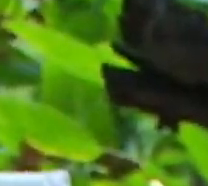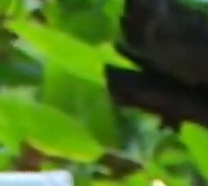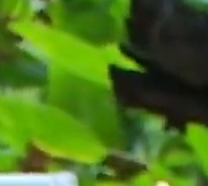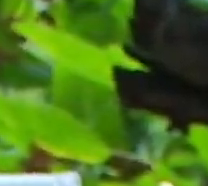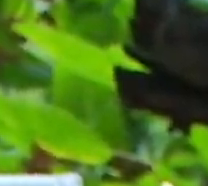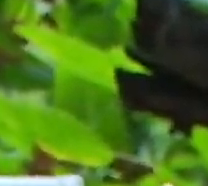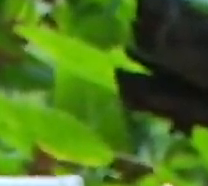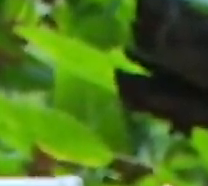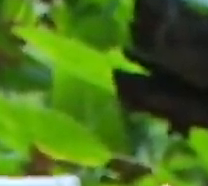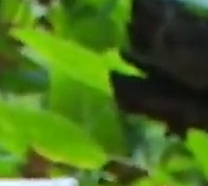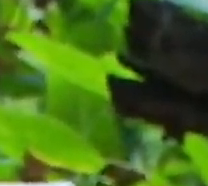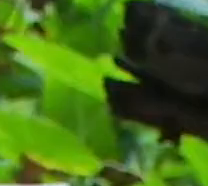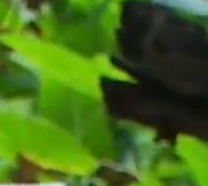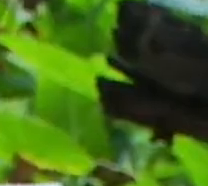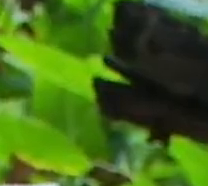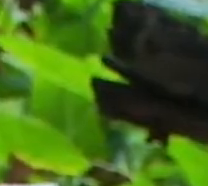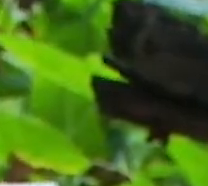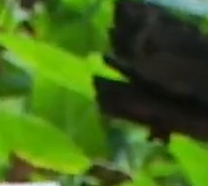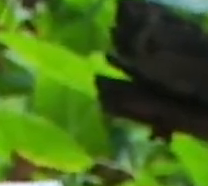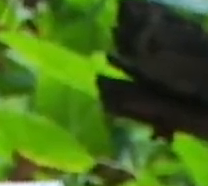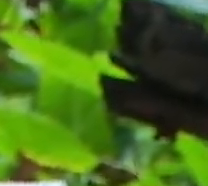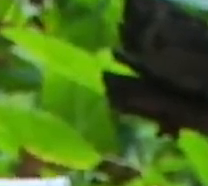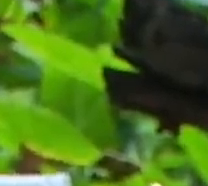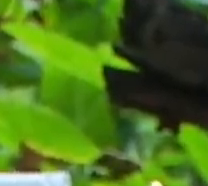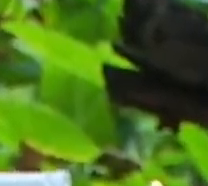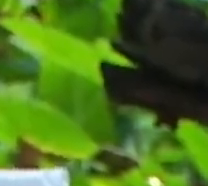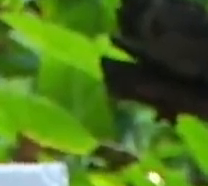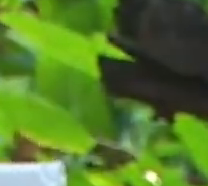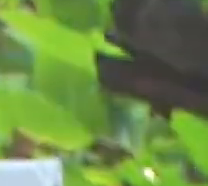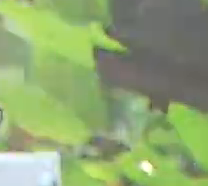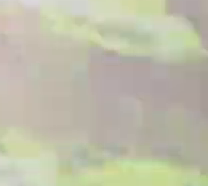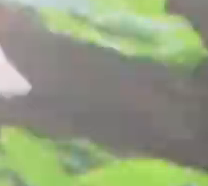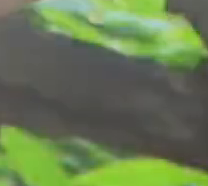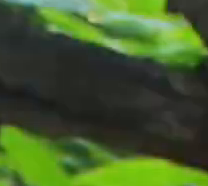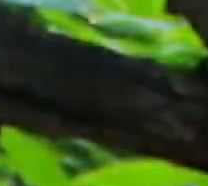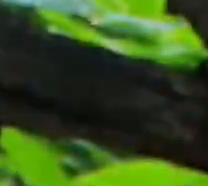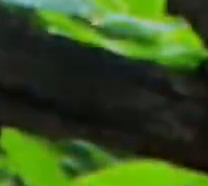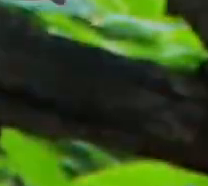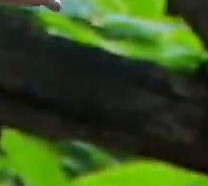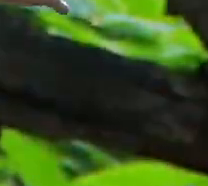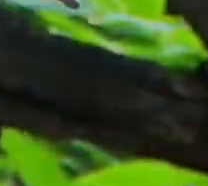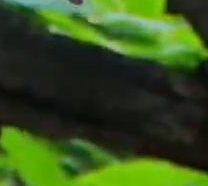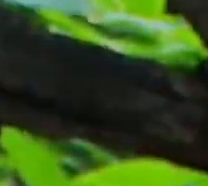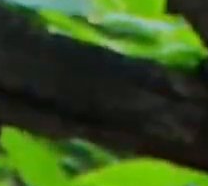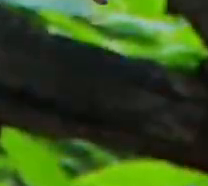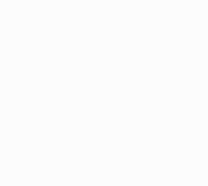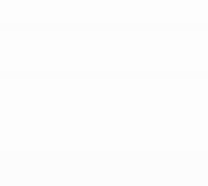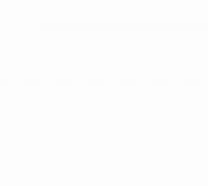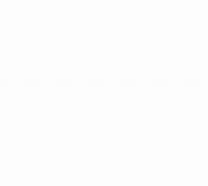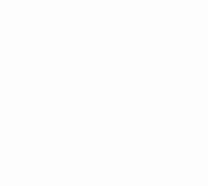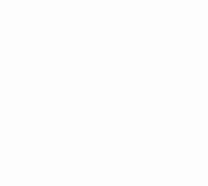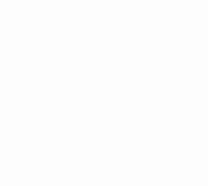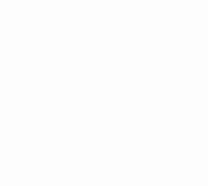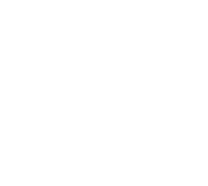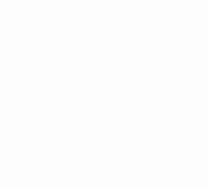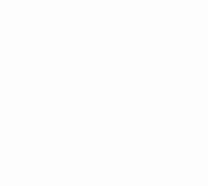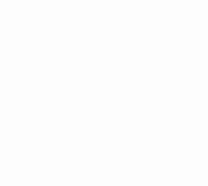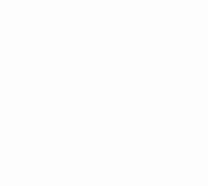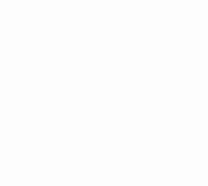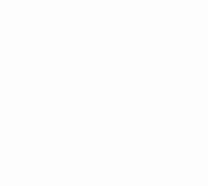Vida Plena, tu programa con Luisa Vidal. Vida